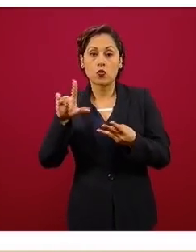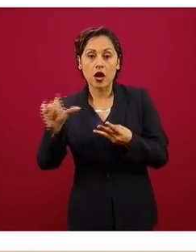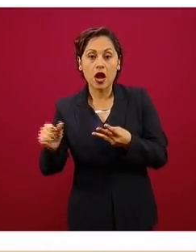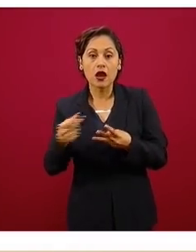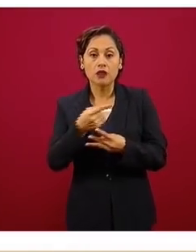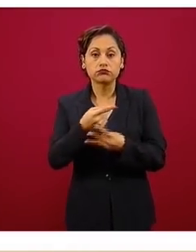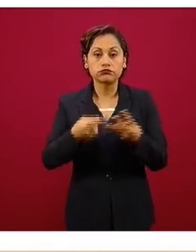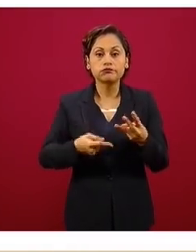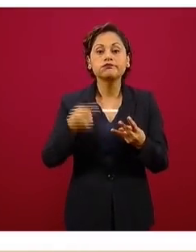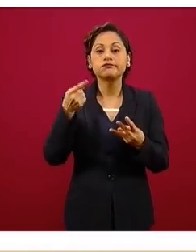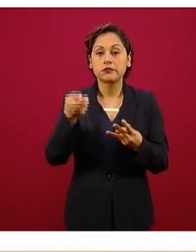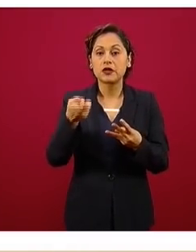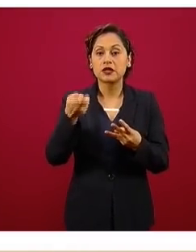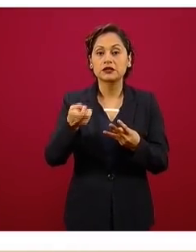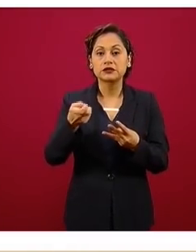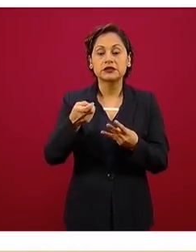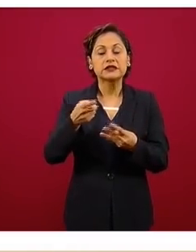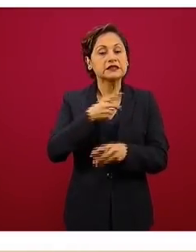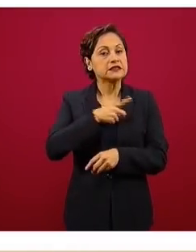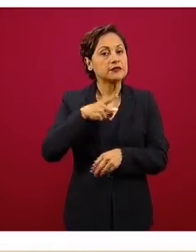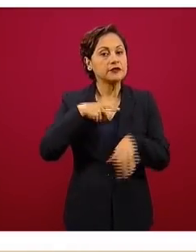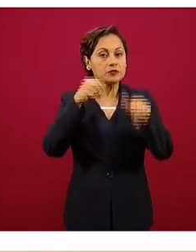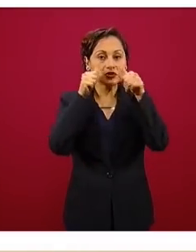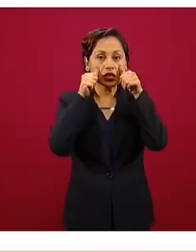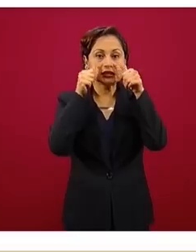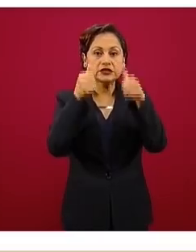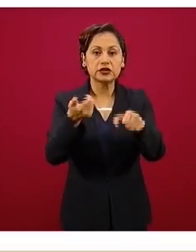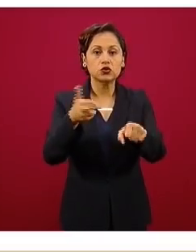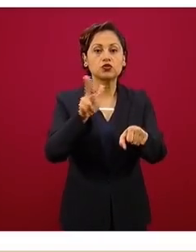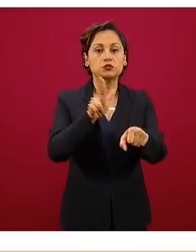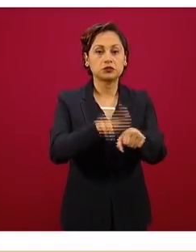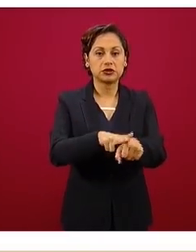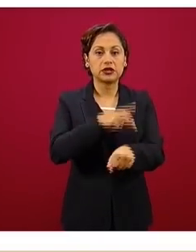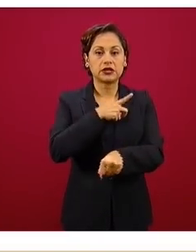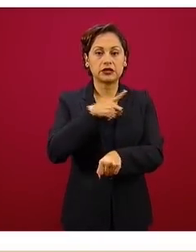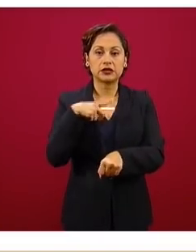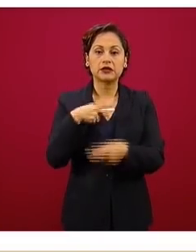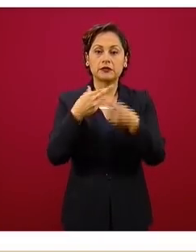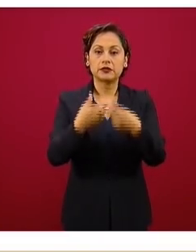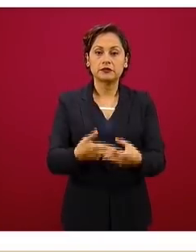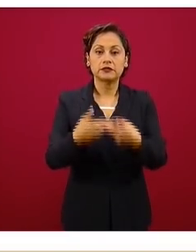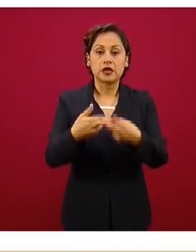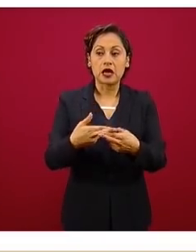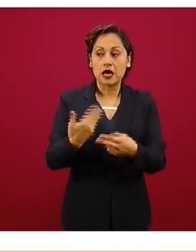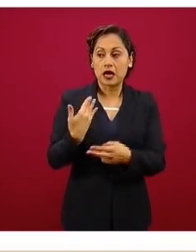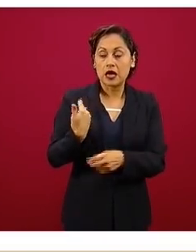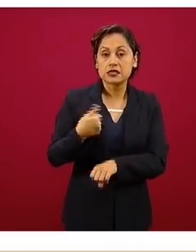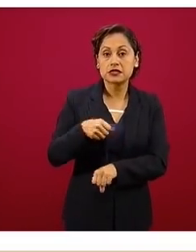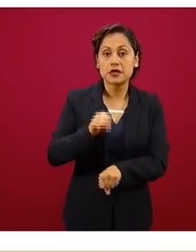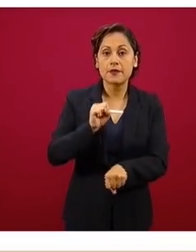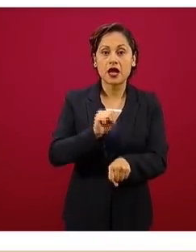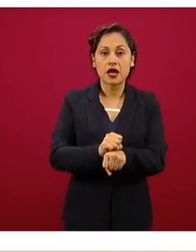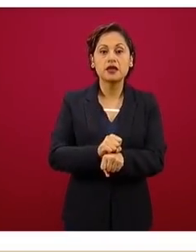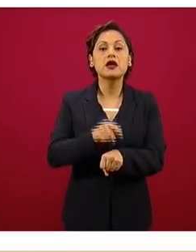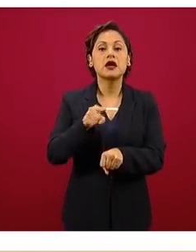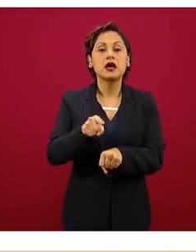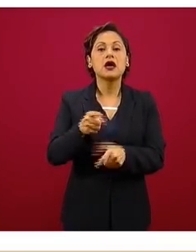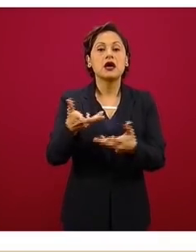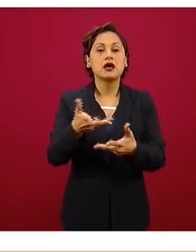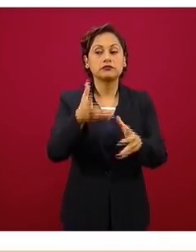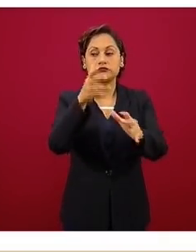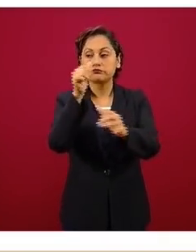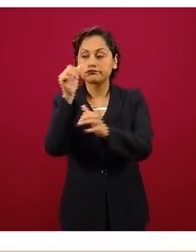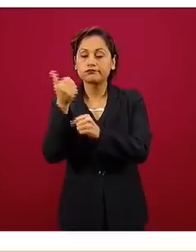la disponibilidad hospitalaria. A lo largo del fin de semana, precisamente se hicieron nuevas expansiones de capacidad hospitalaria en